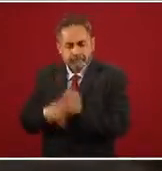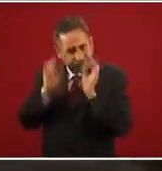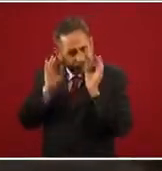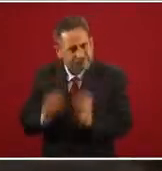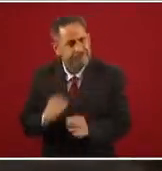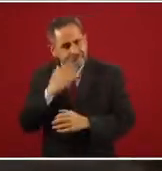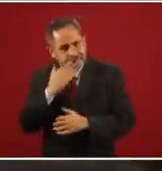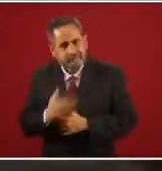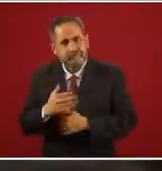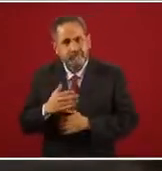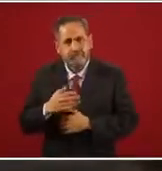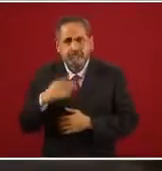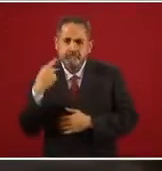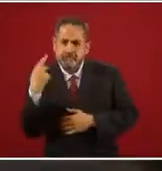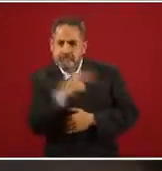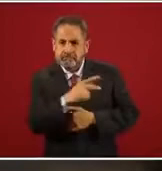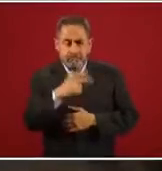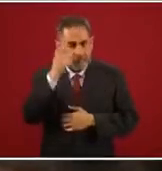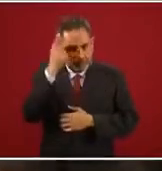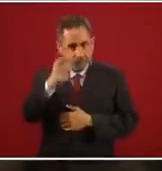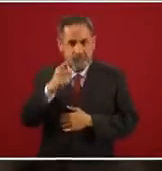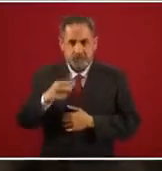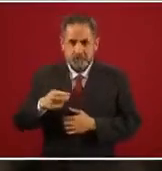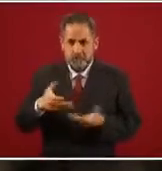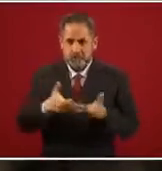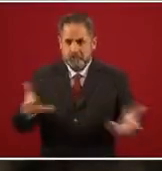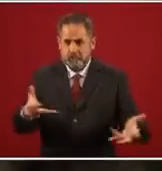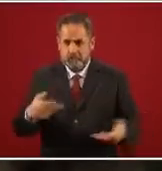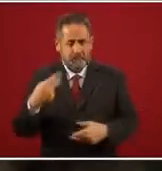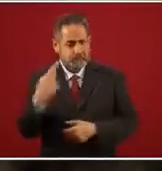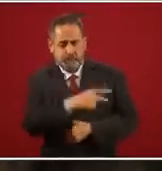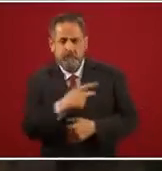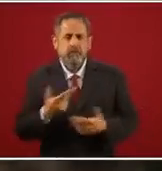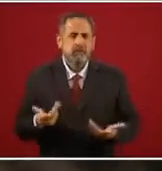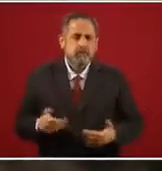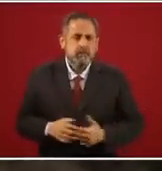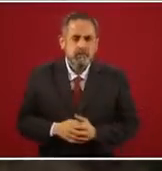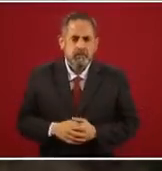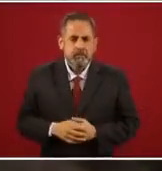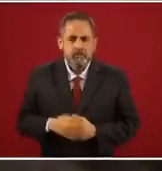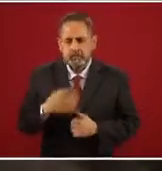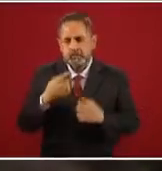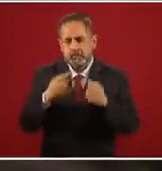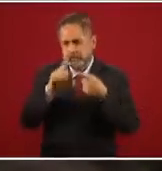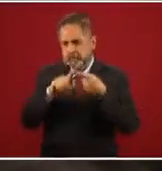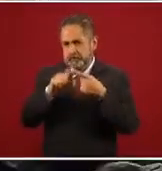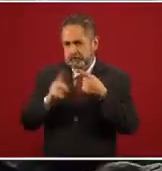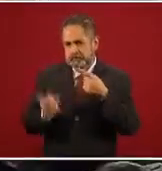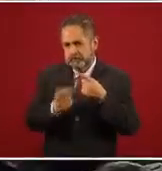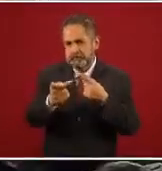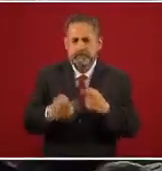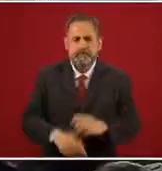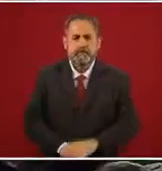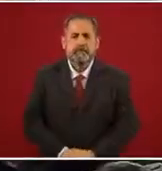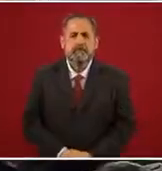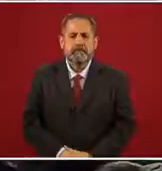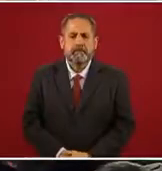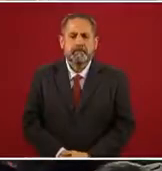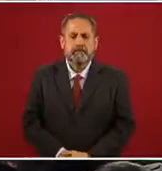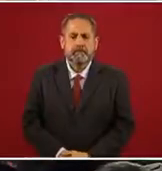legítima lo que les pertenece, su territorio. Y esta sería la primera. Bueno,